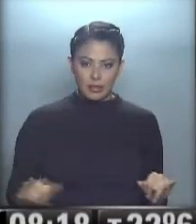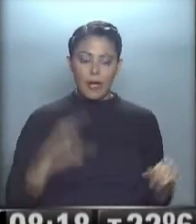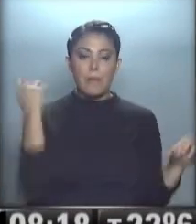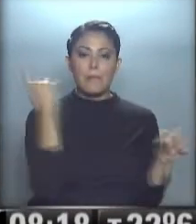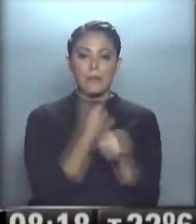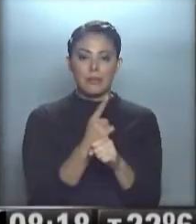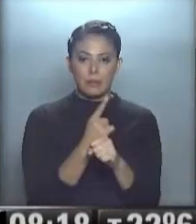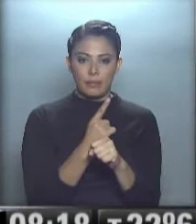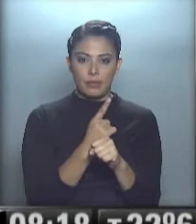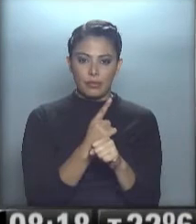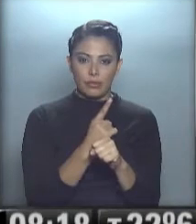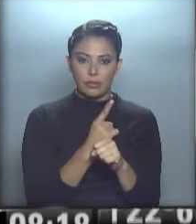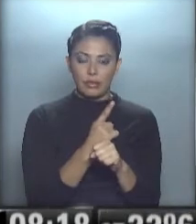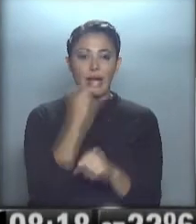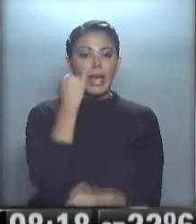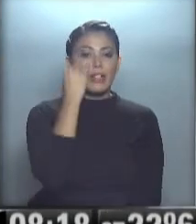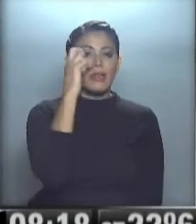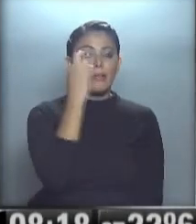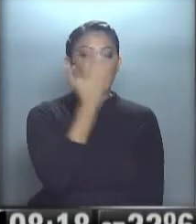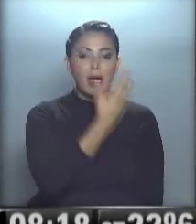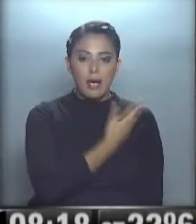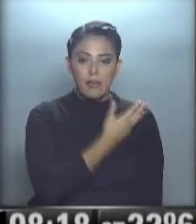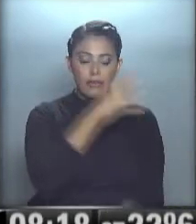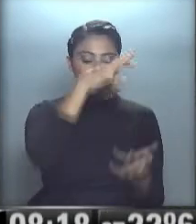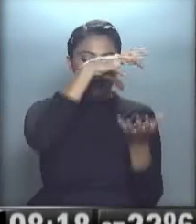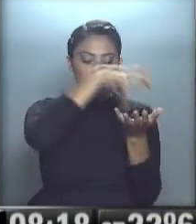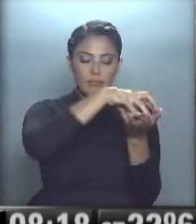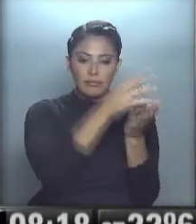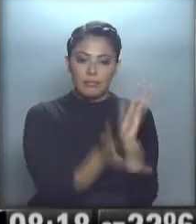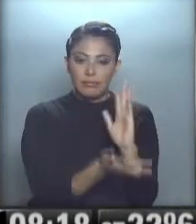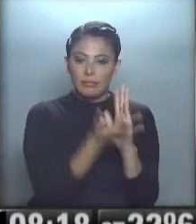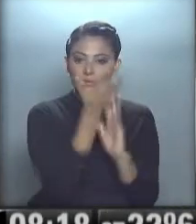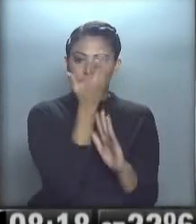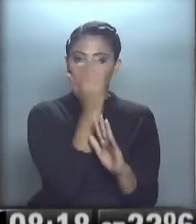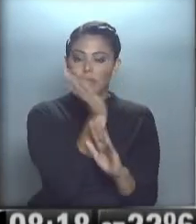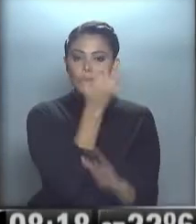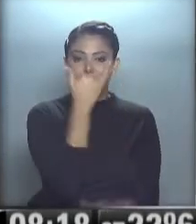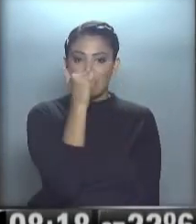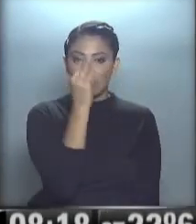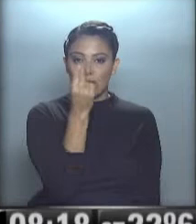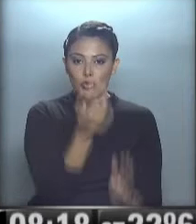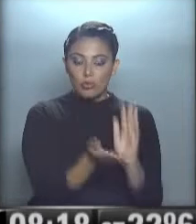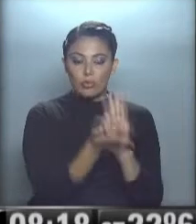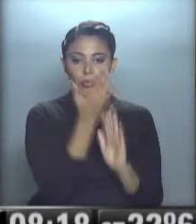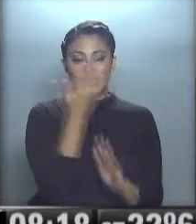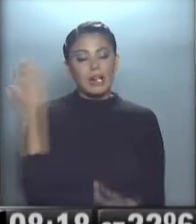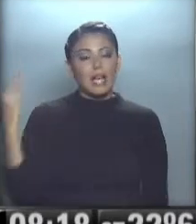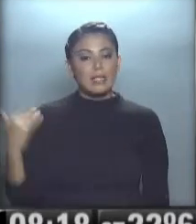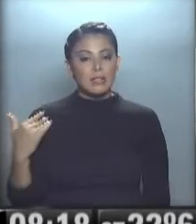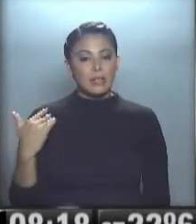que YPF ha tenido un incremento en el valor de sus acciones en la jornada de ayer,